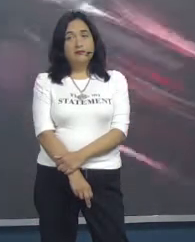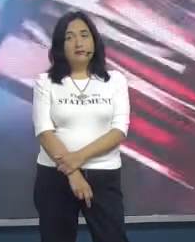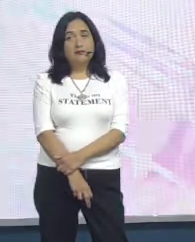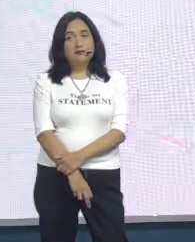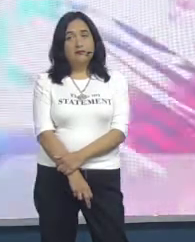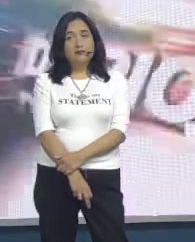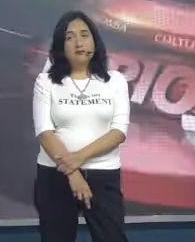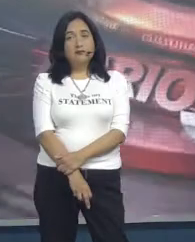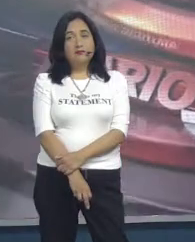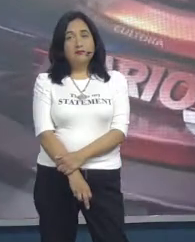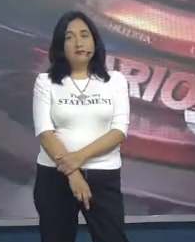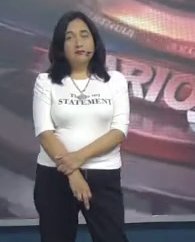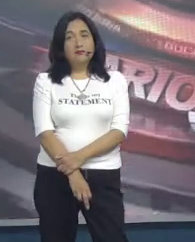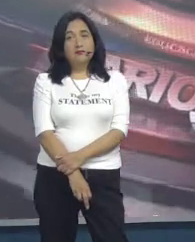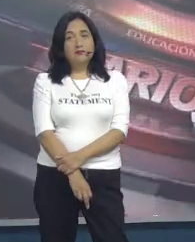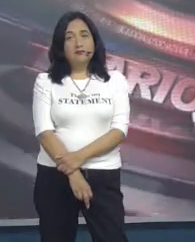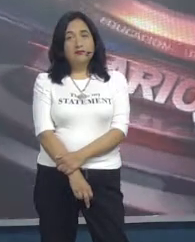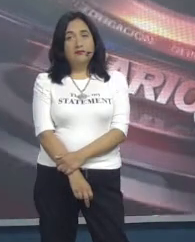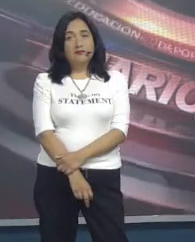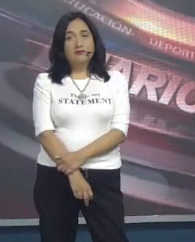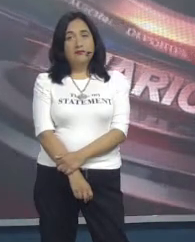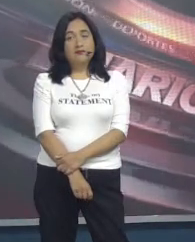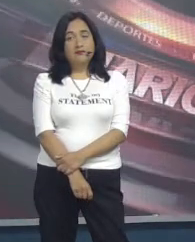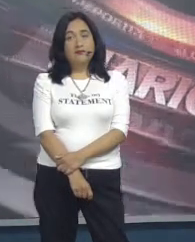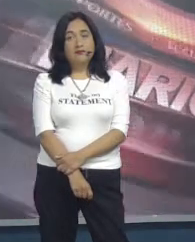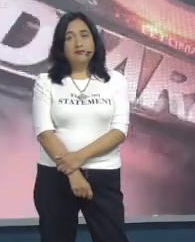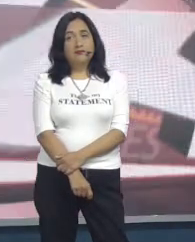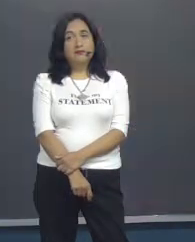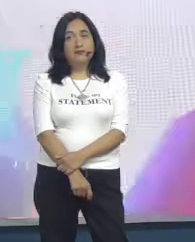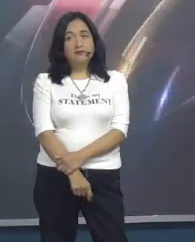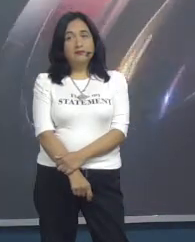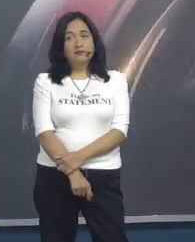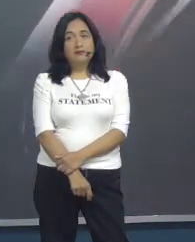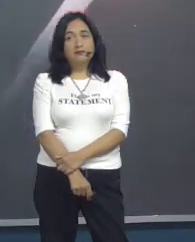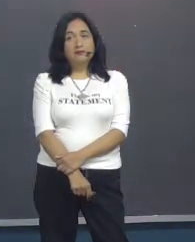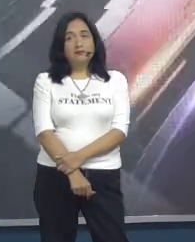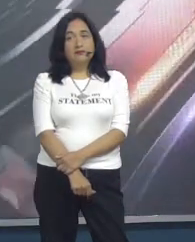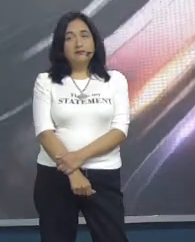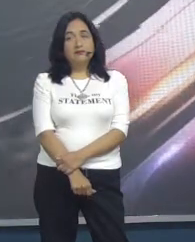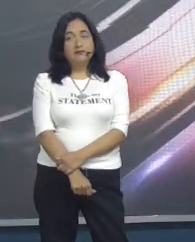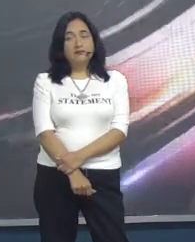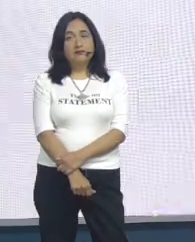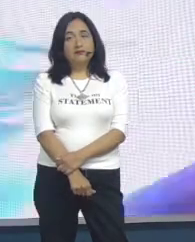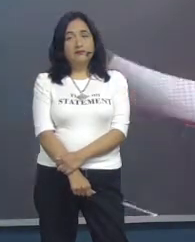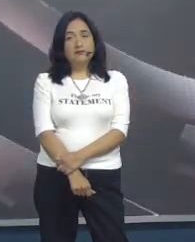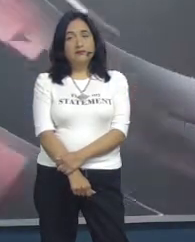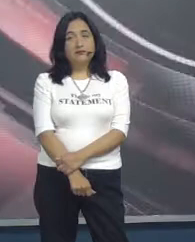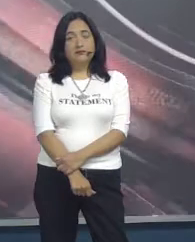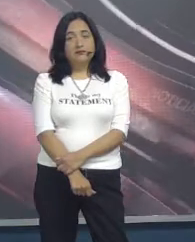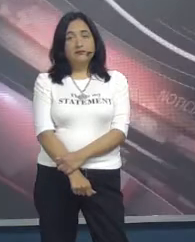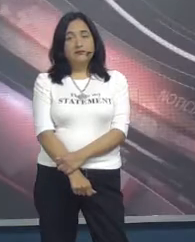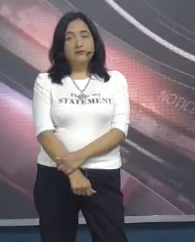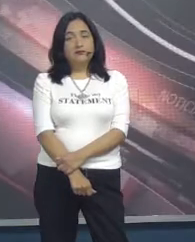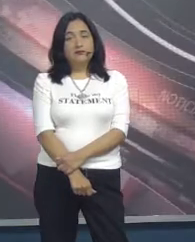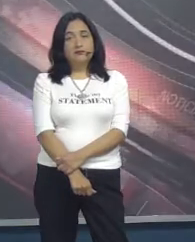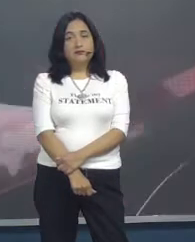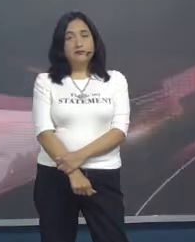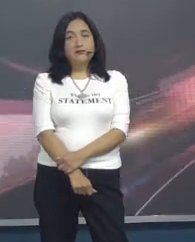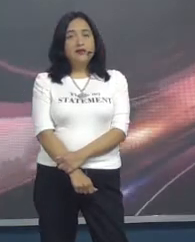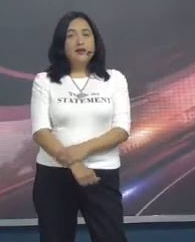todos los adjudicatarios analizados, con toda la situación lista para poder entregar el barrio en esa